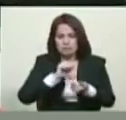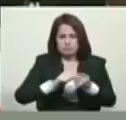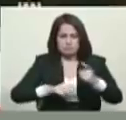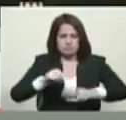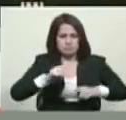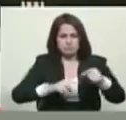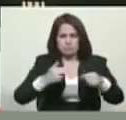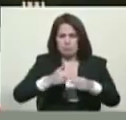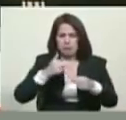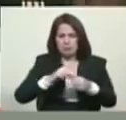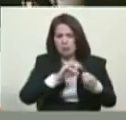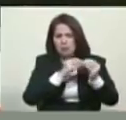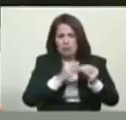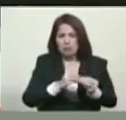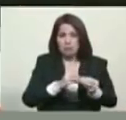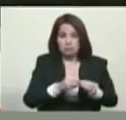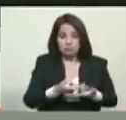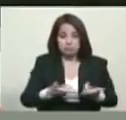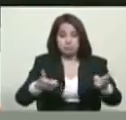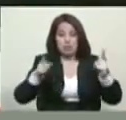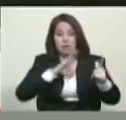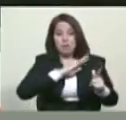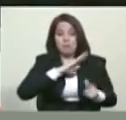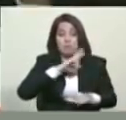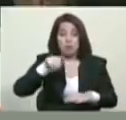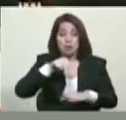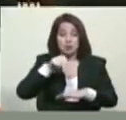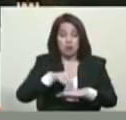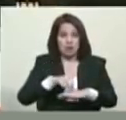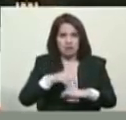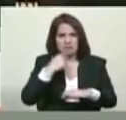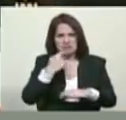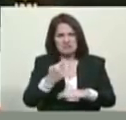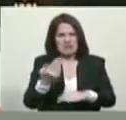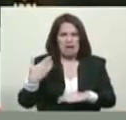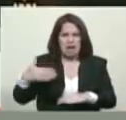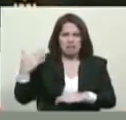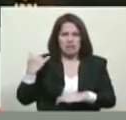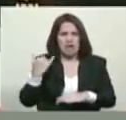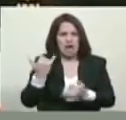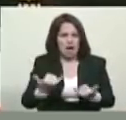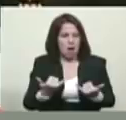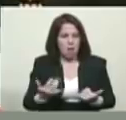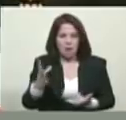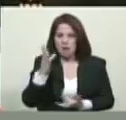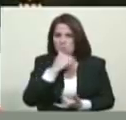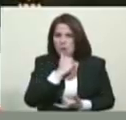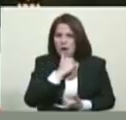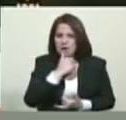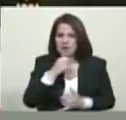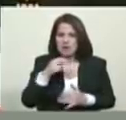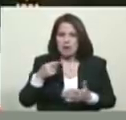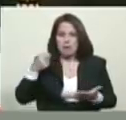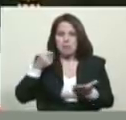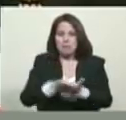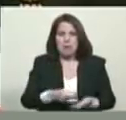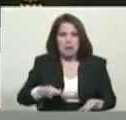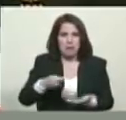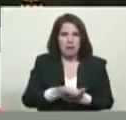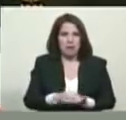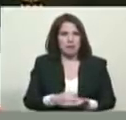mensaje a nivel mundial era: ahora no va a haber inversión. Yo tengo un gran recuerdo del presidente, que en paz